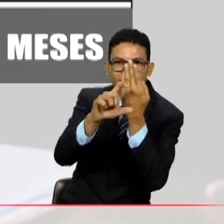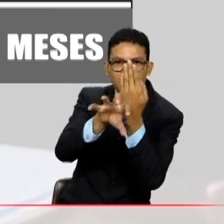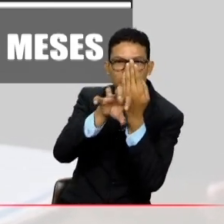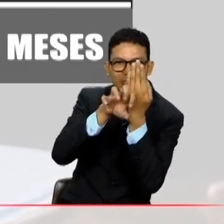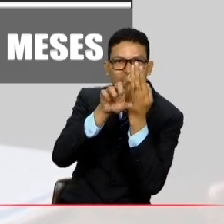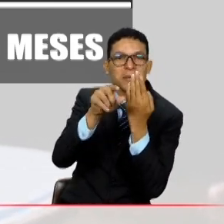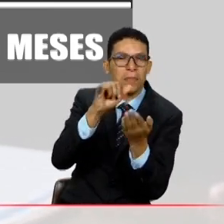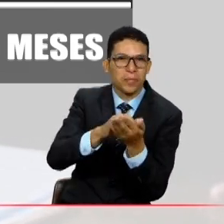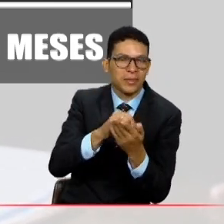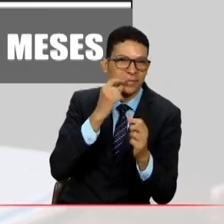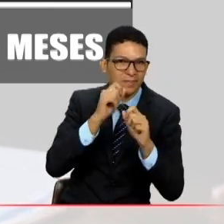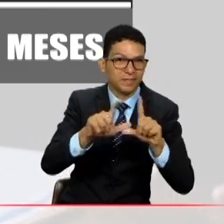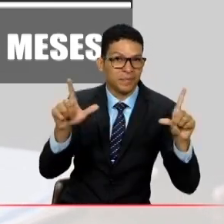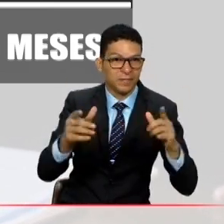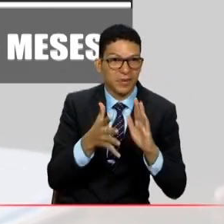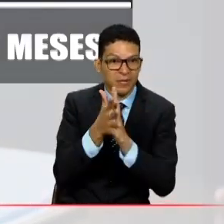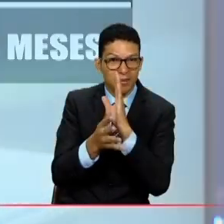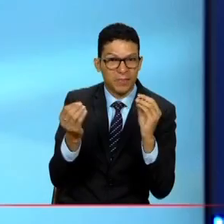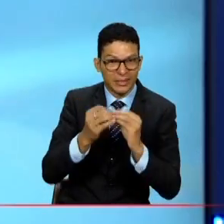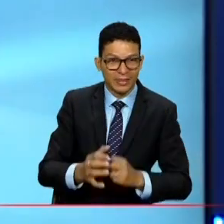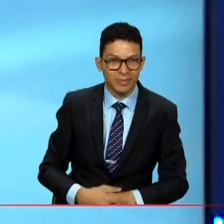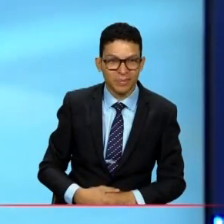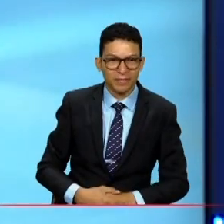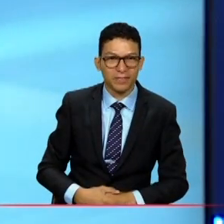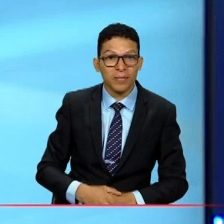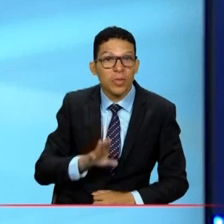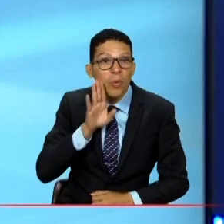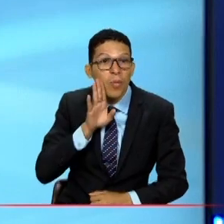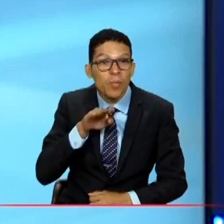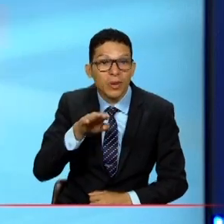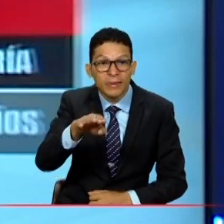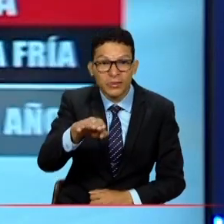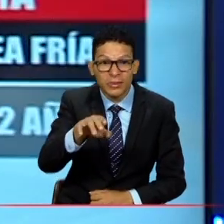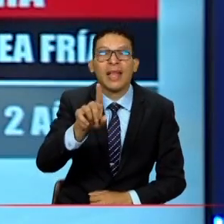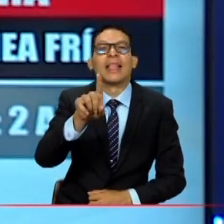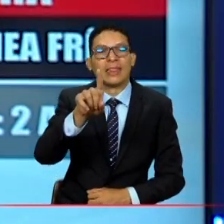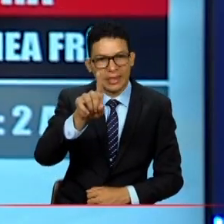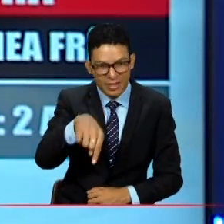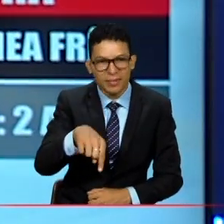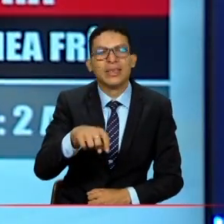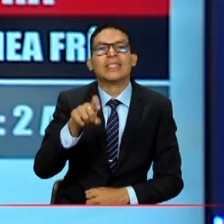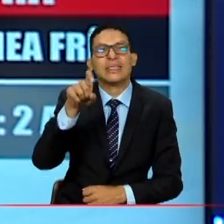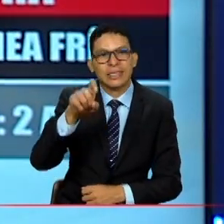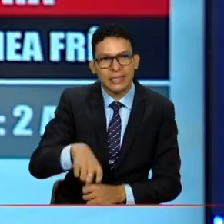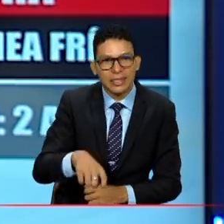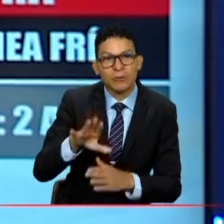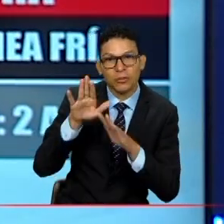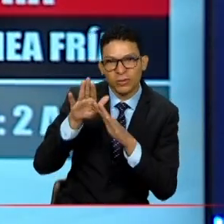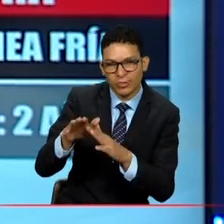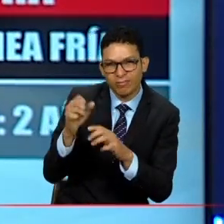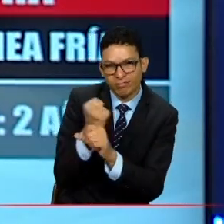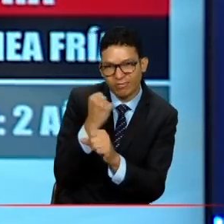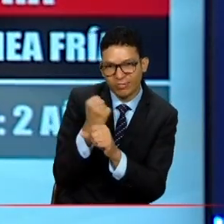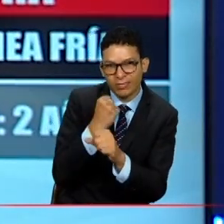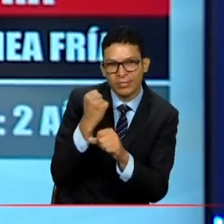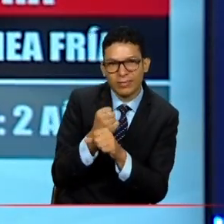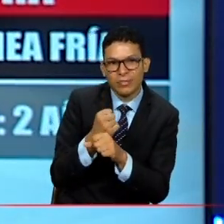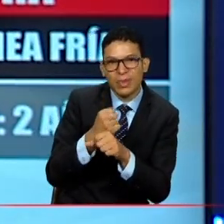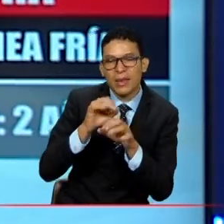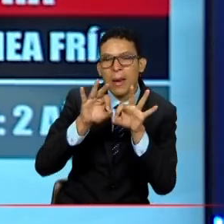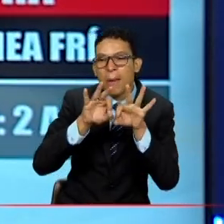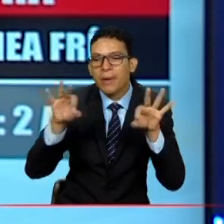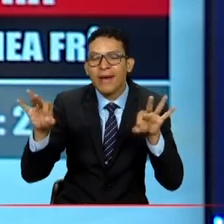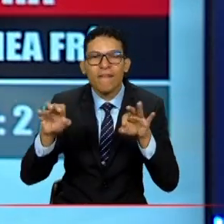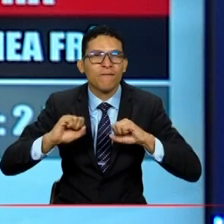código QR en el Valle del cauca en Buenaventura se necesita también aparejador y un técnico linero de línea